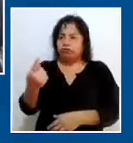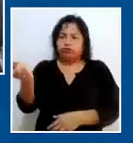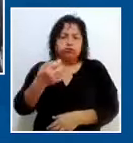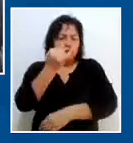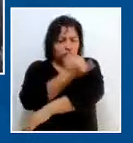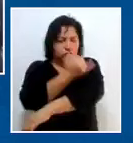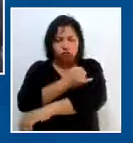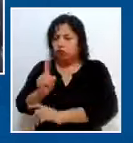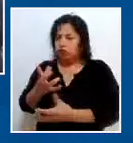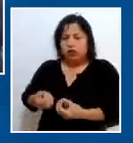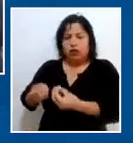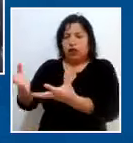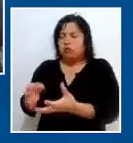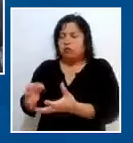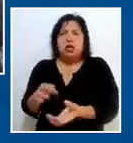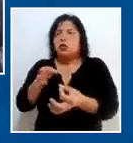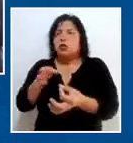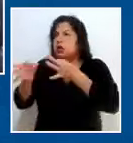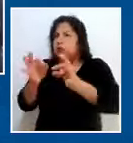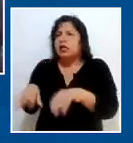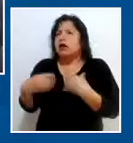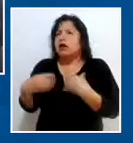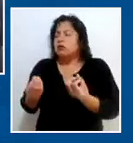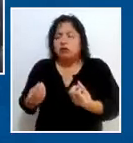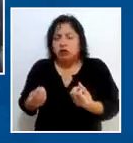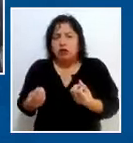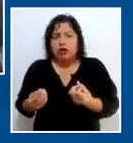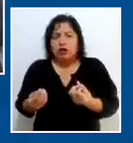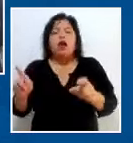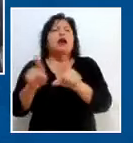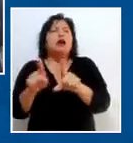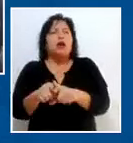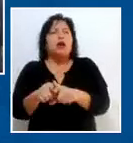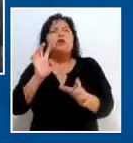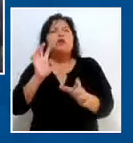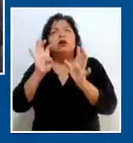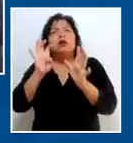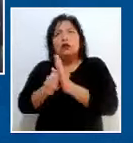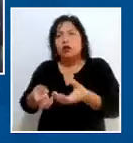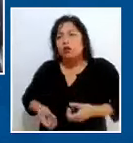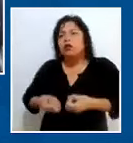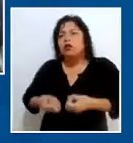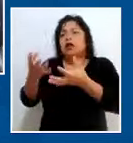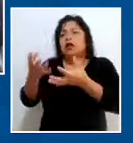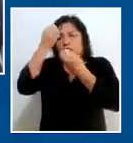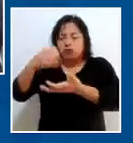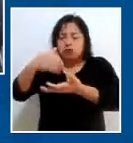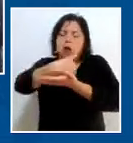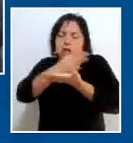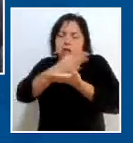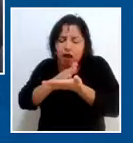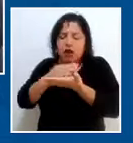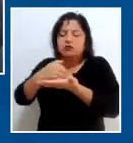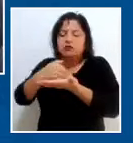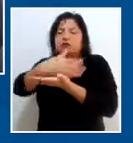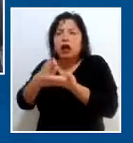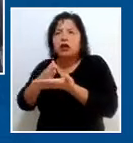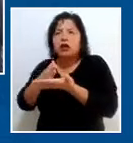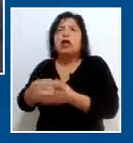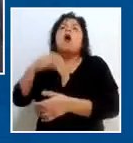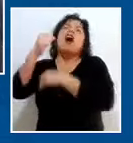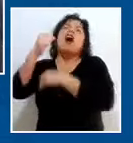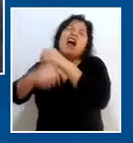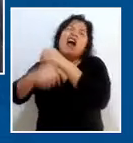manera injustificada, o también, por ejemplo, cuando me entregan información parcial o información desactualizada,